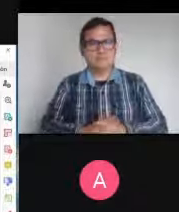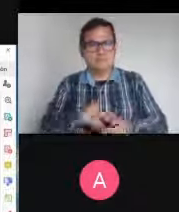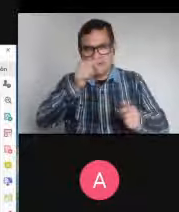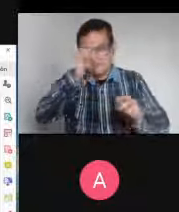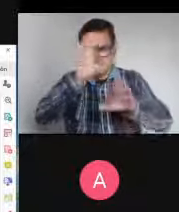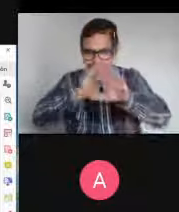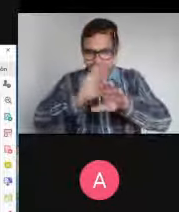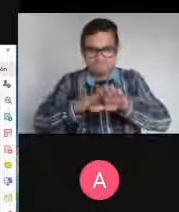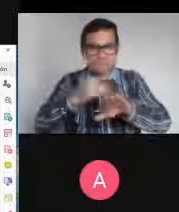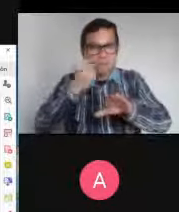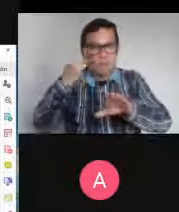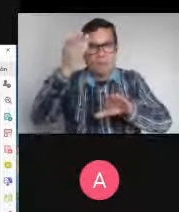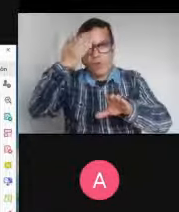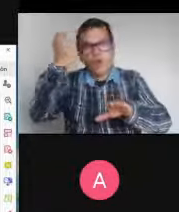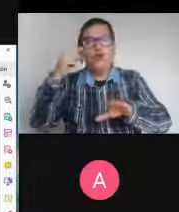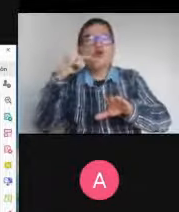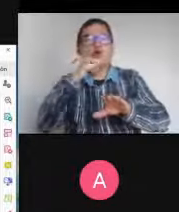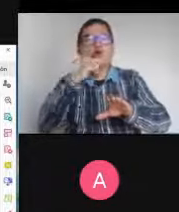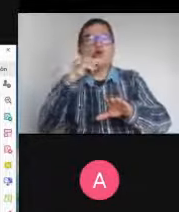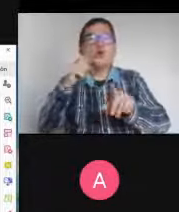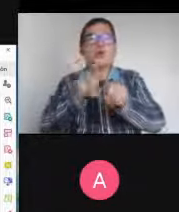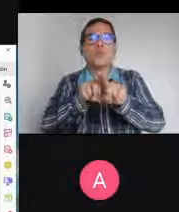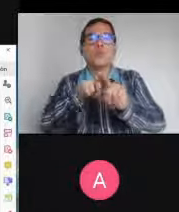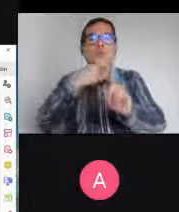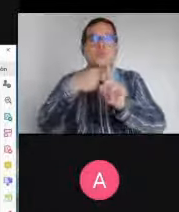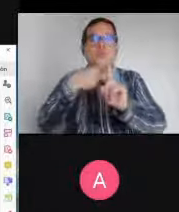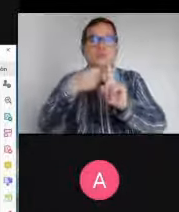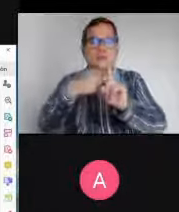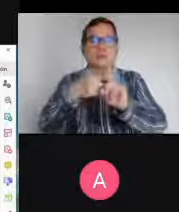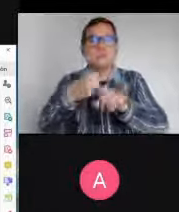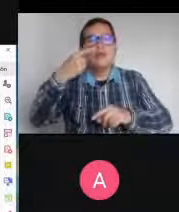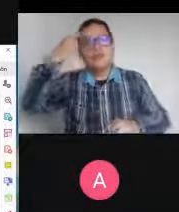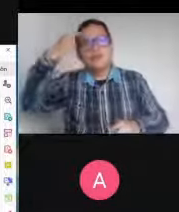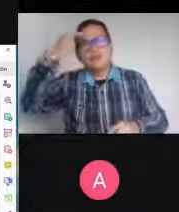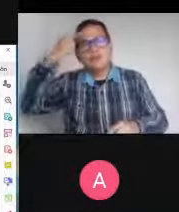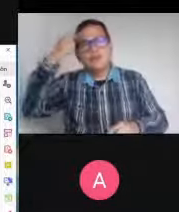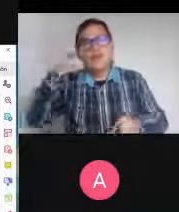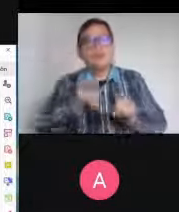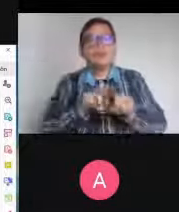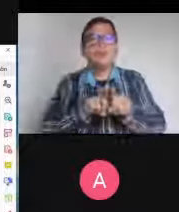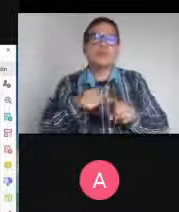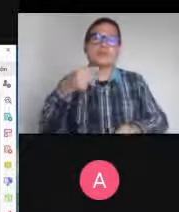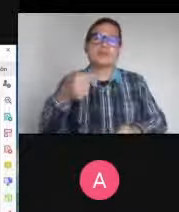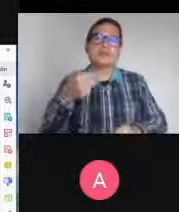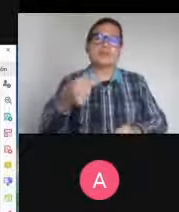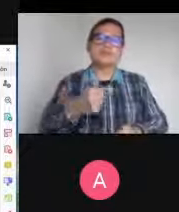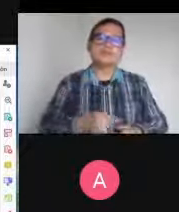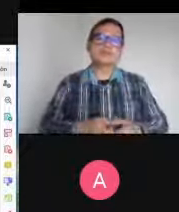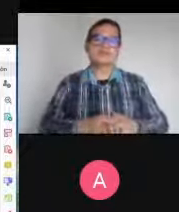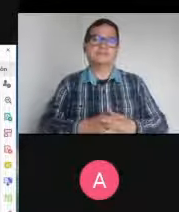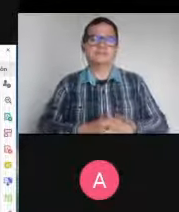Recordemos que aquí el rojo corresponde al positivo, el negro corresponde al negativo.